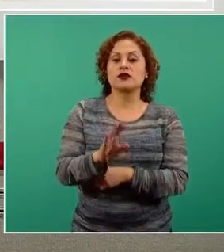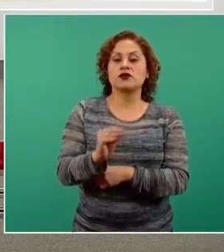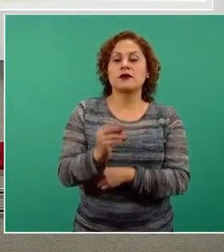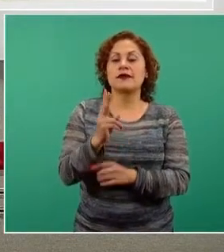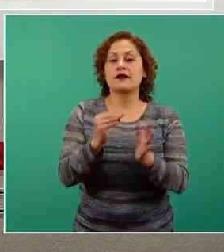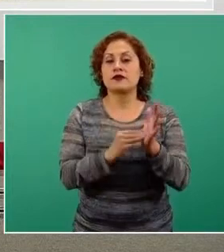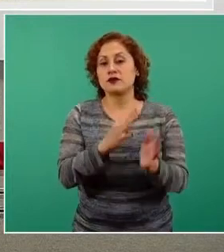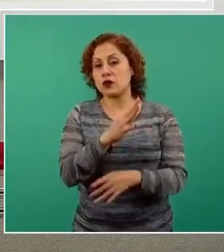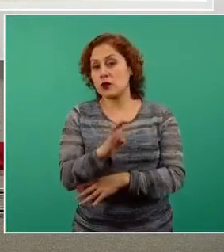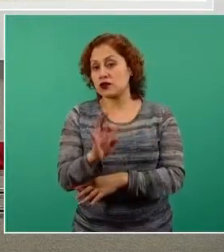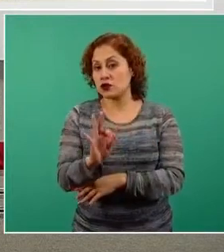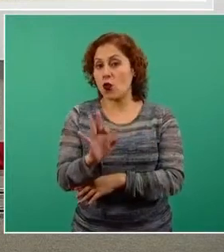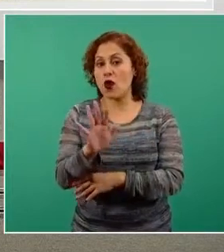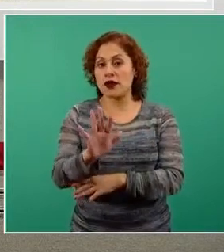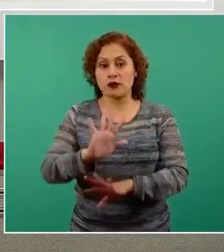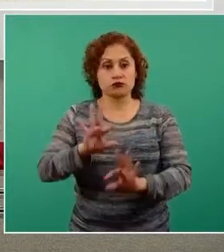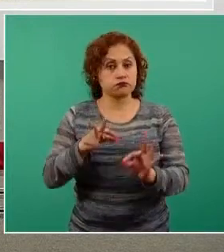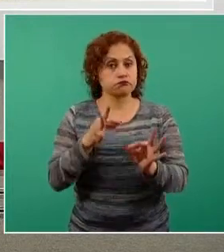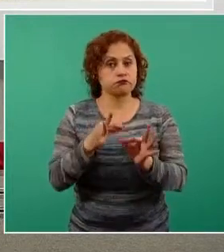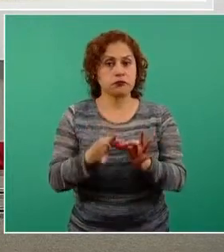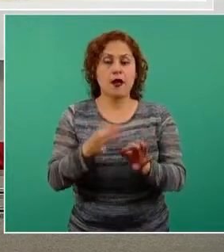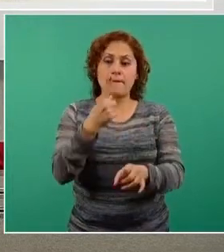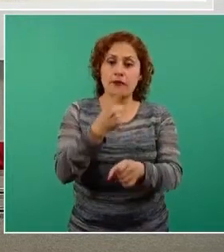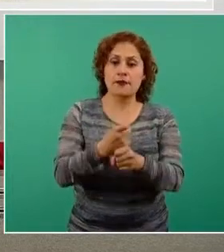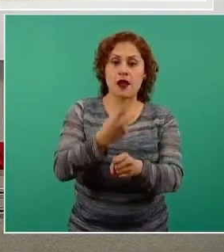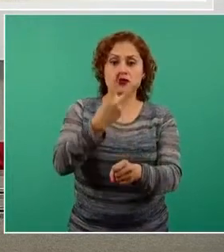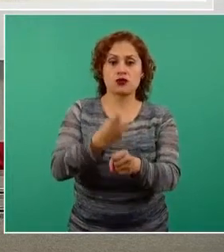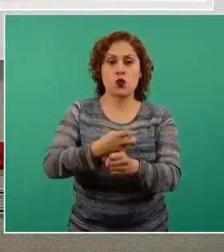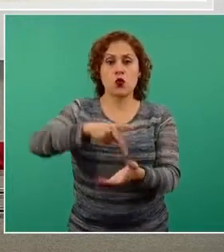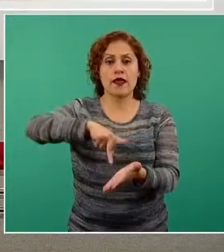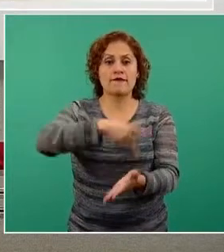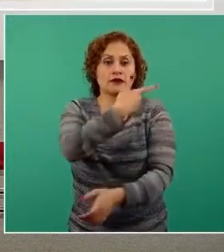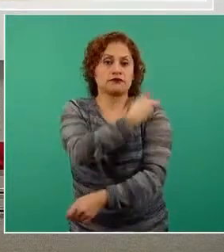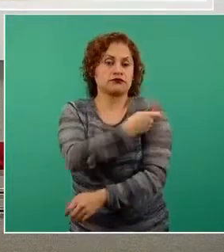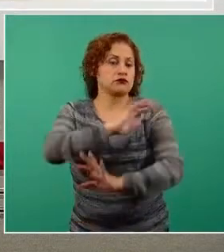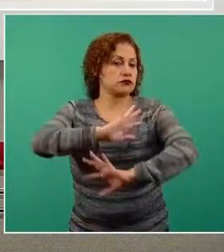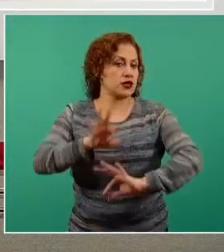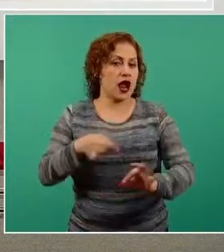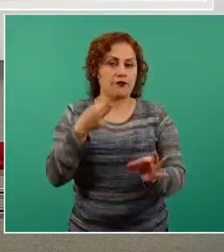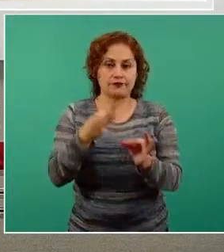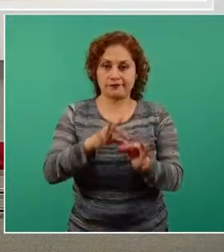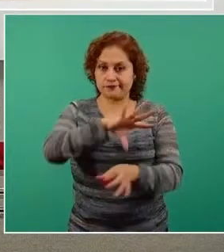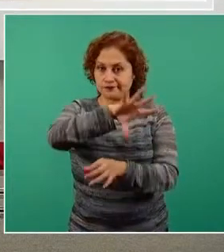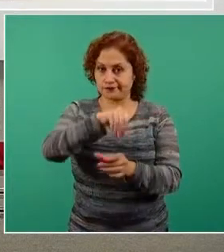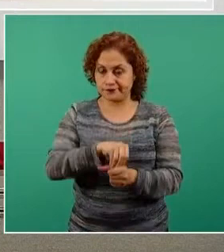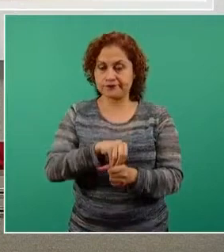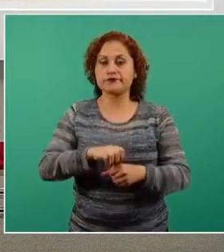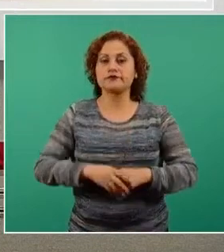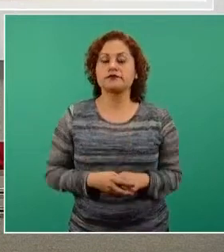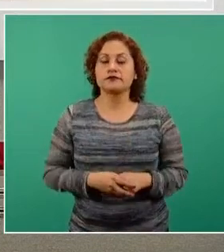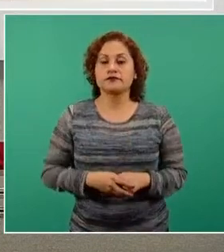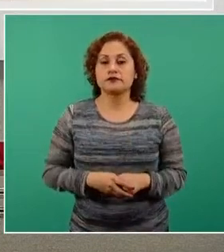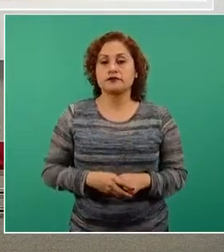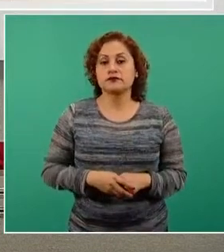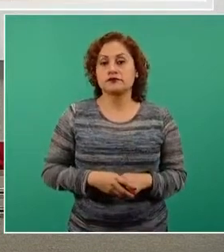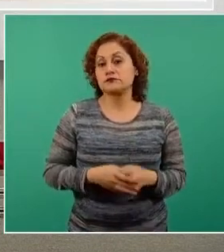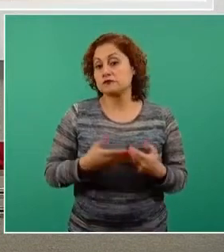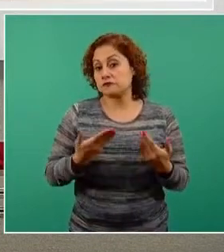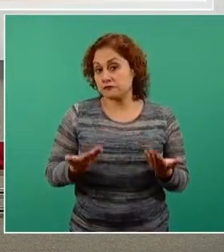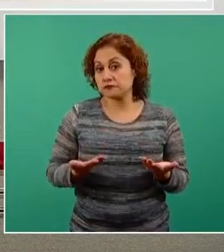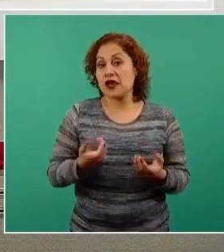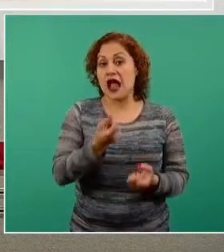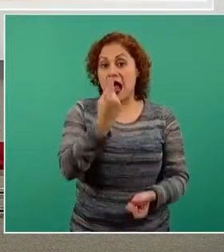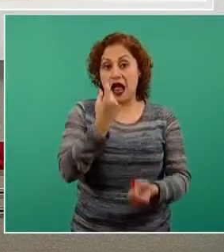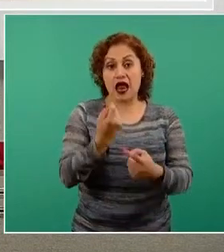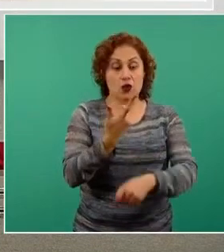592.445, tienen ya el esquema completo. Y por lo tanto, 2 semanas después de esa segunda dosis, pues